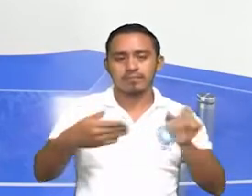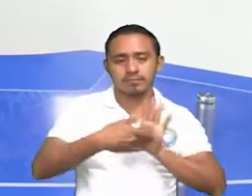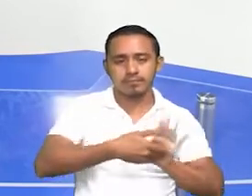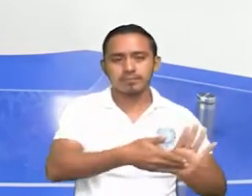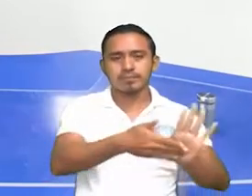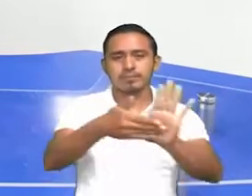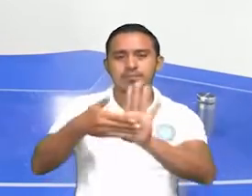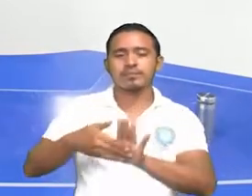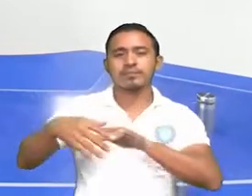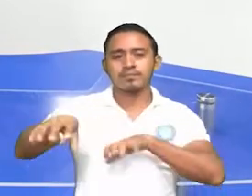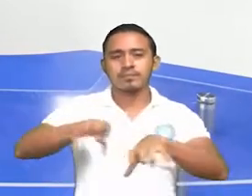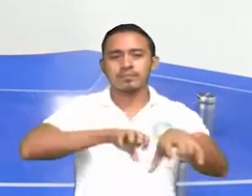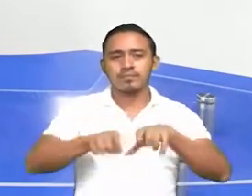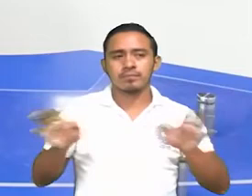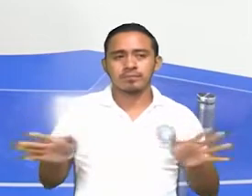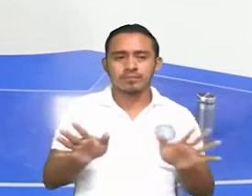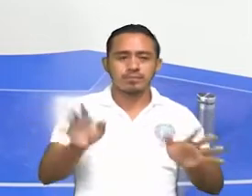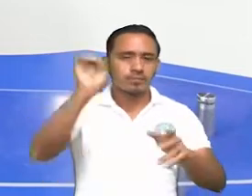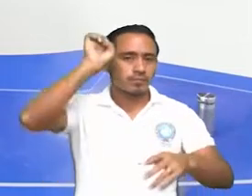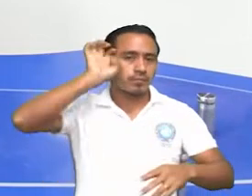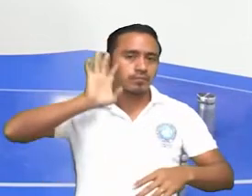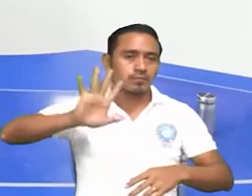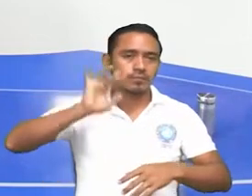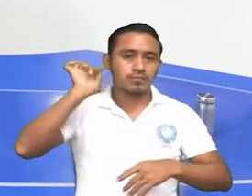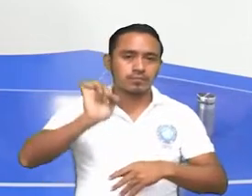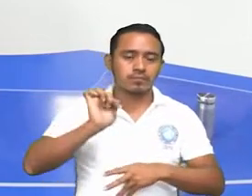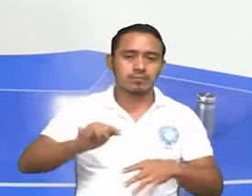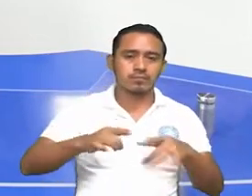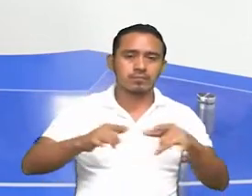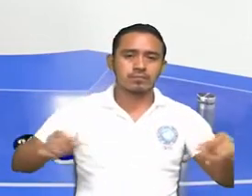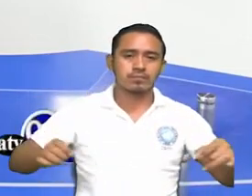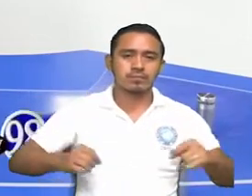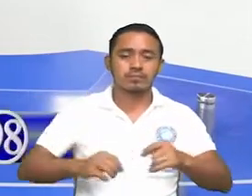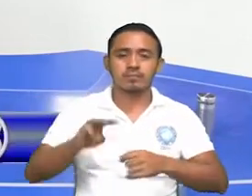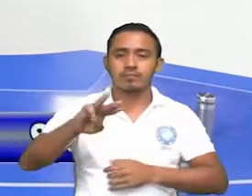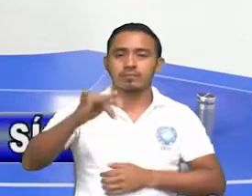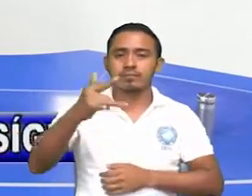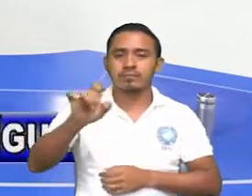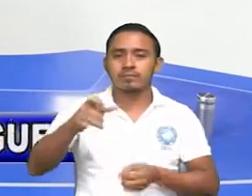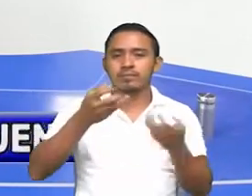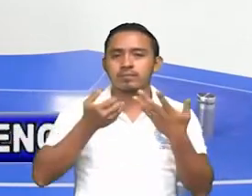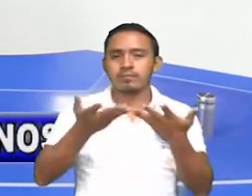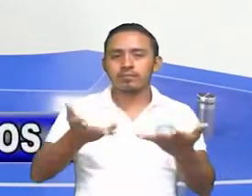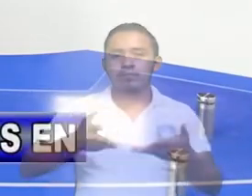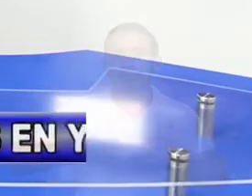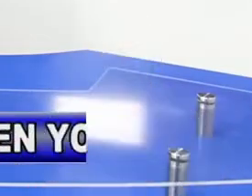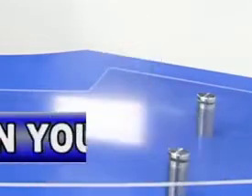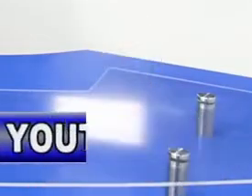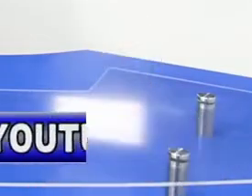lanzaron una campaña de promoción turística de este departamento. Miguel Carranza Mena con los detalles.